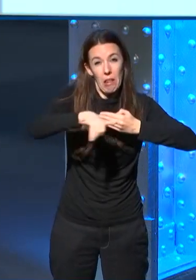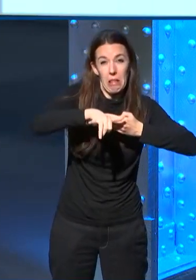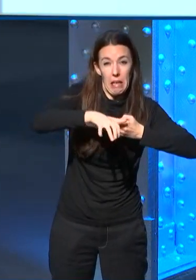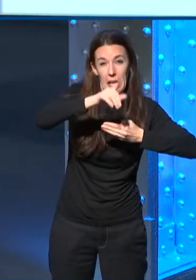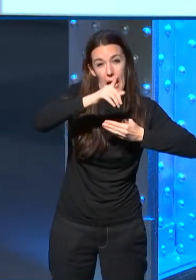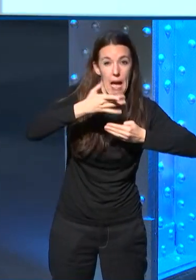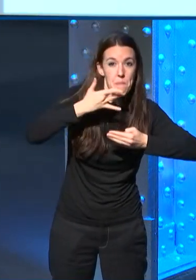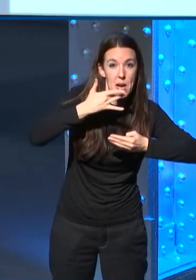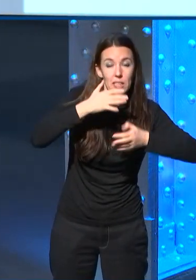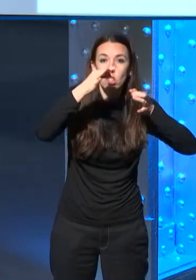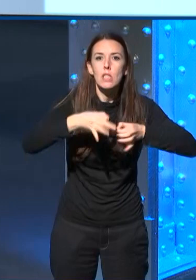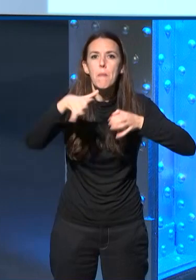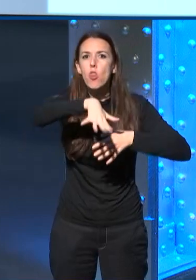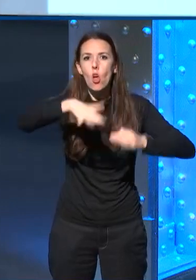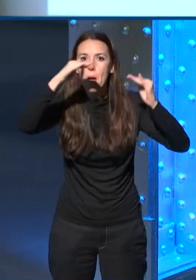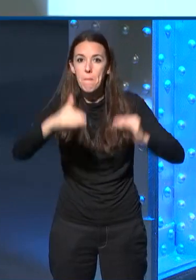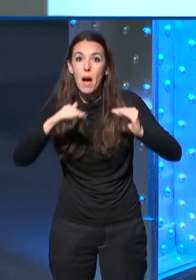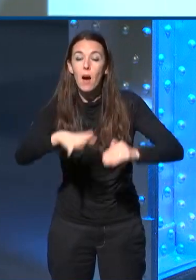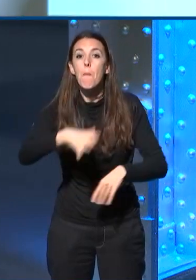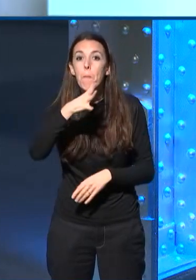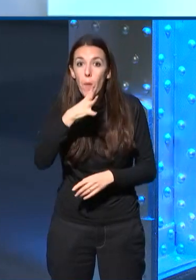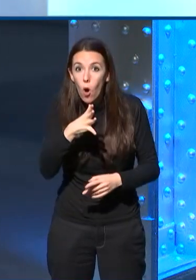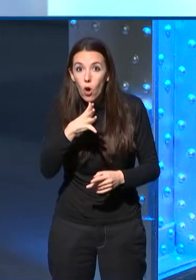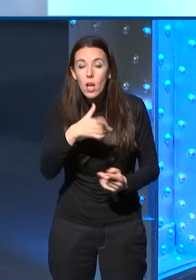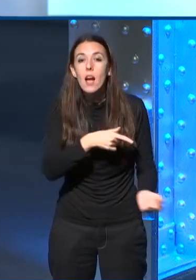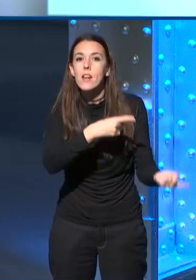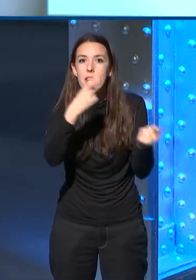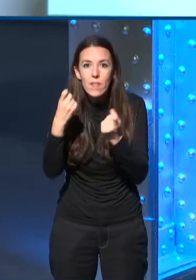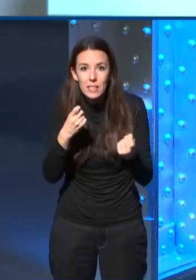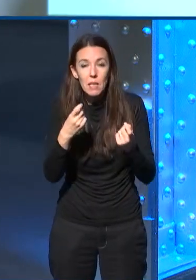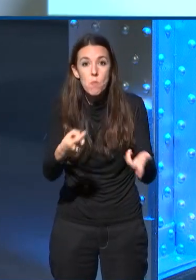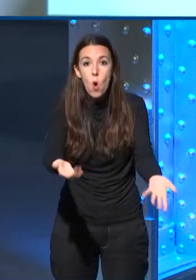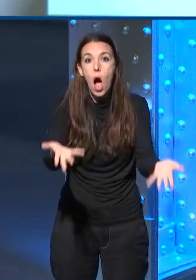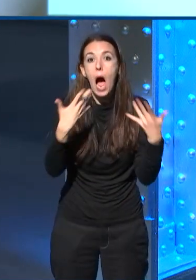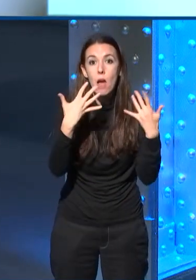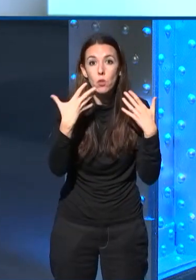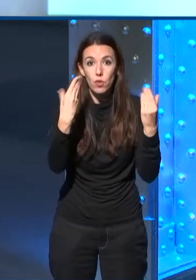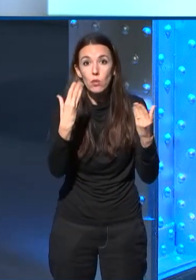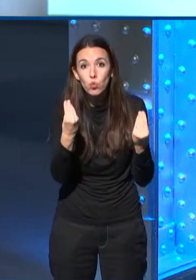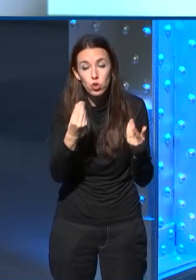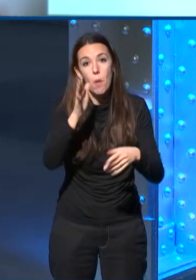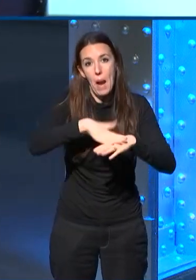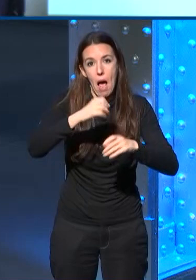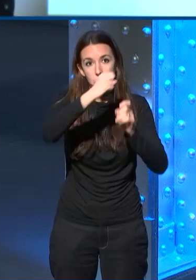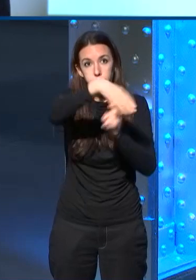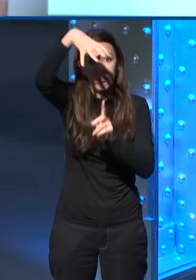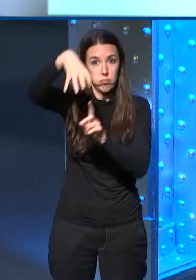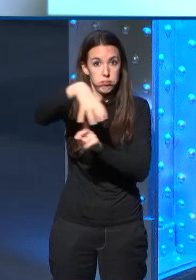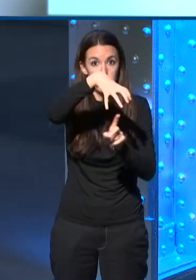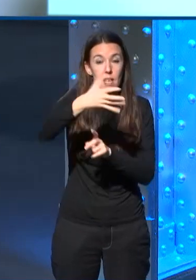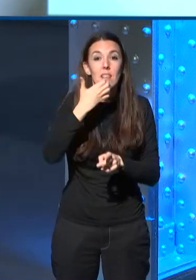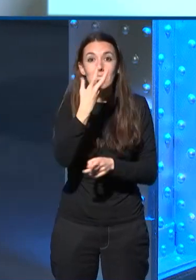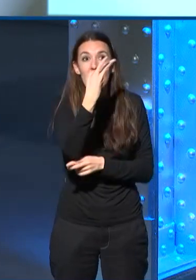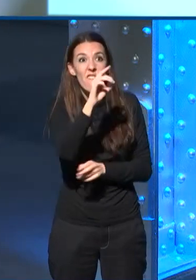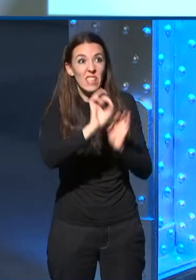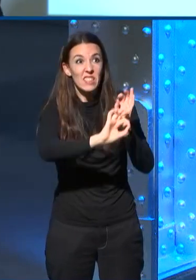pero siempre en zonas bajas. ¿Por qué? Porque necesitamos atravesar mucha atmósfera para que el paracaídas haga su función. Si pretendemos aterrizar en ese monte a 20